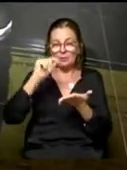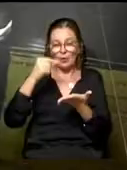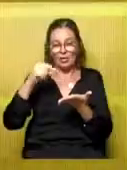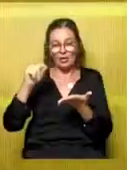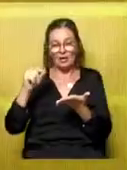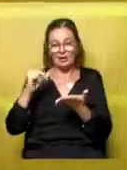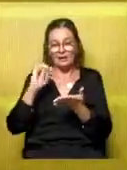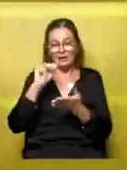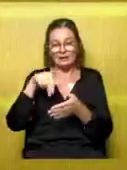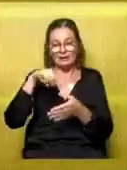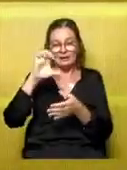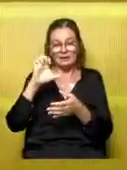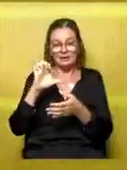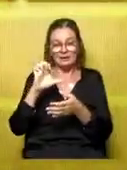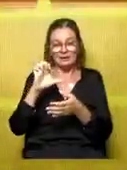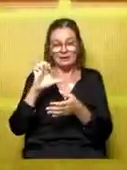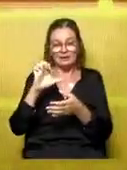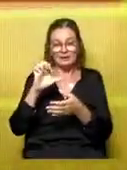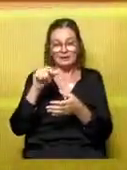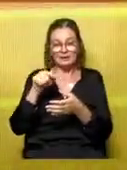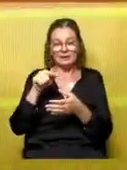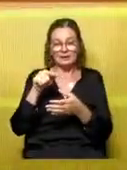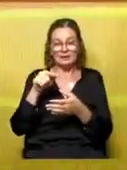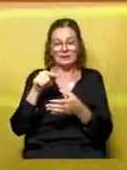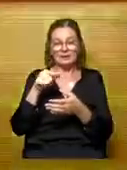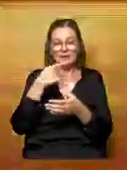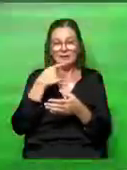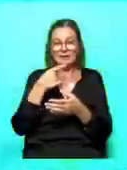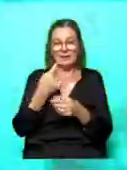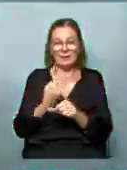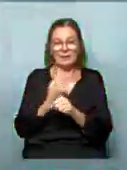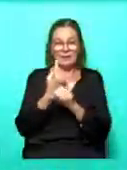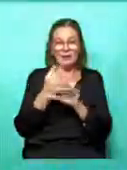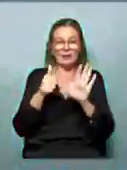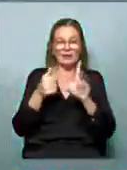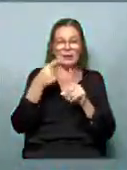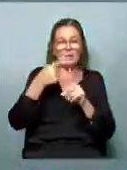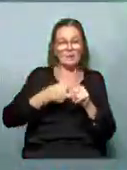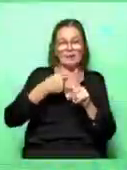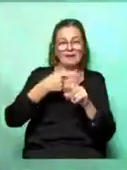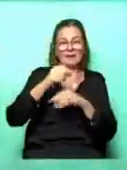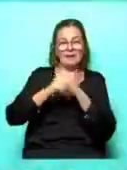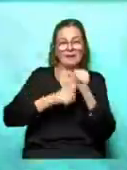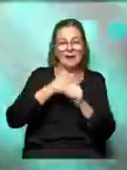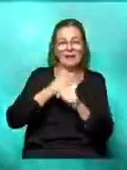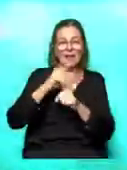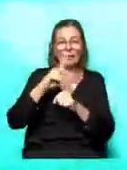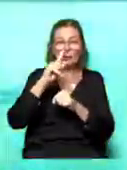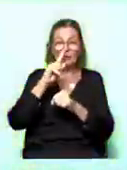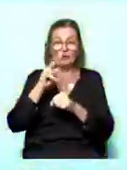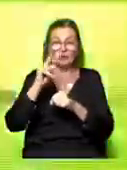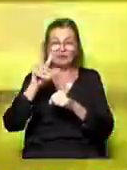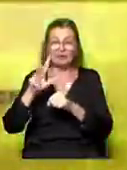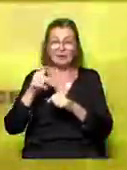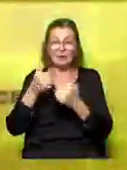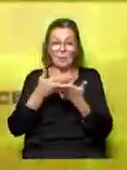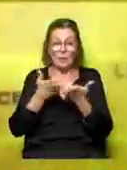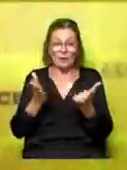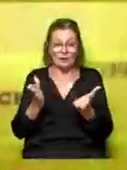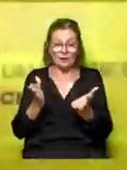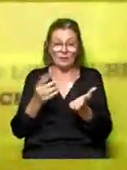del INE correspondientes al primer semestre de 2023 muestran, como decíamos al principio del programa,